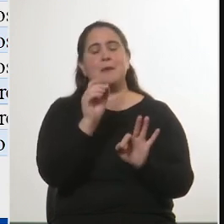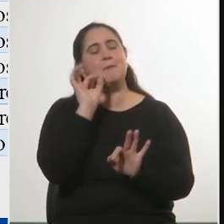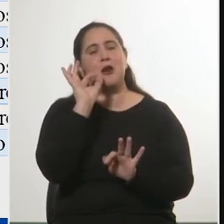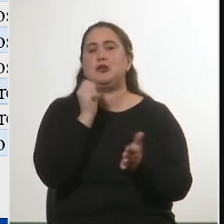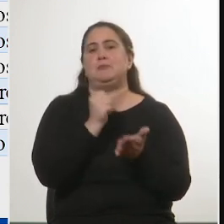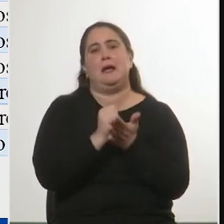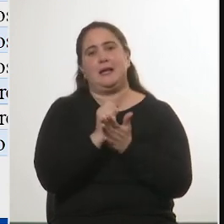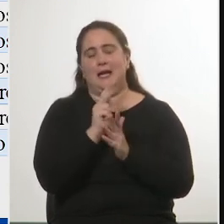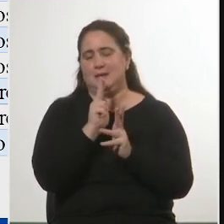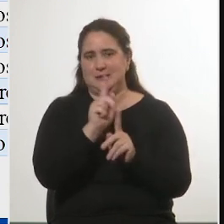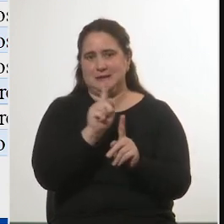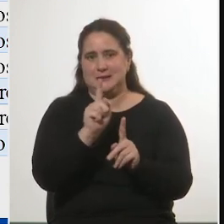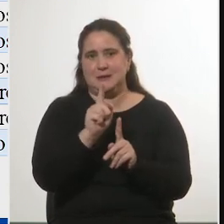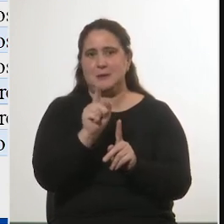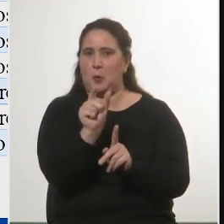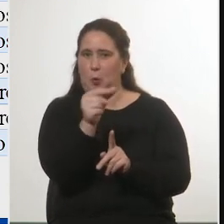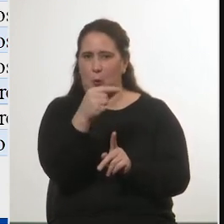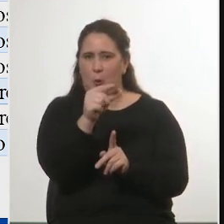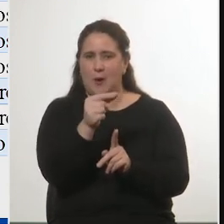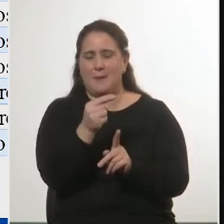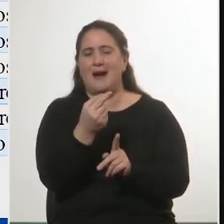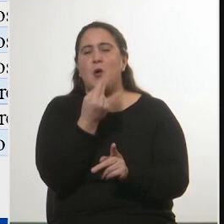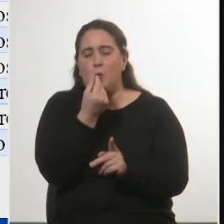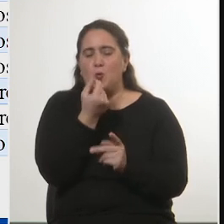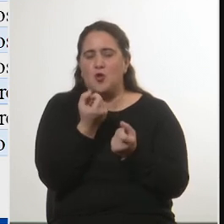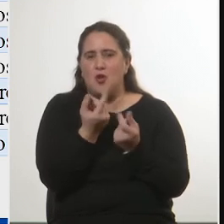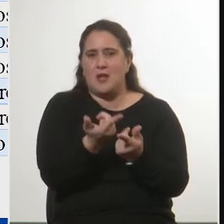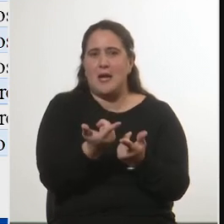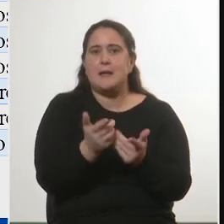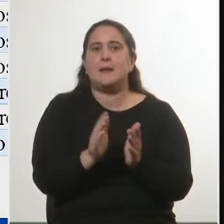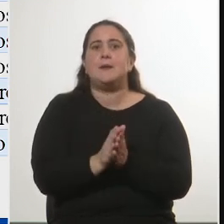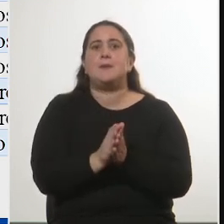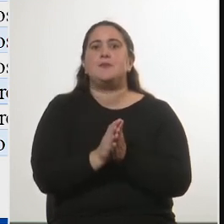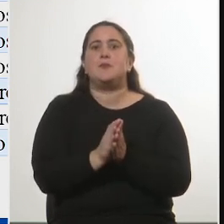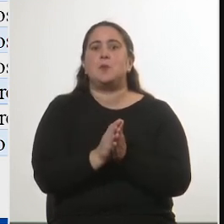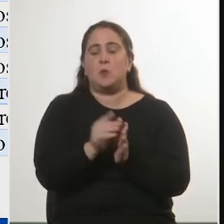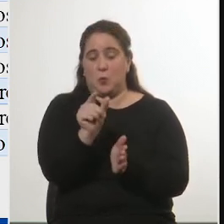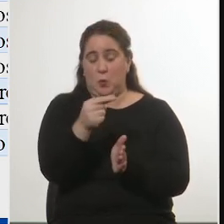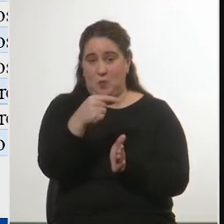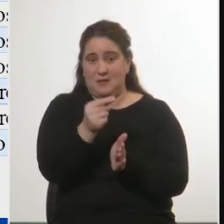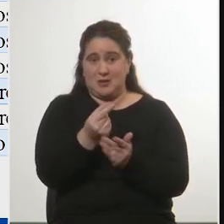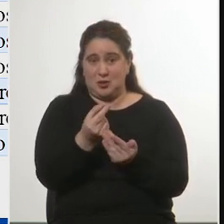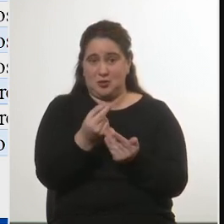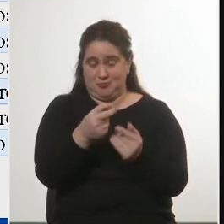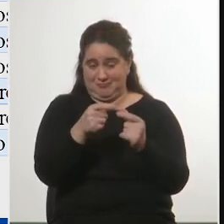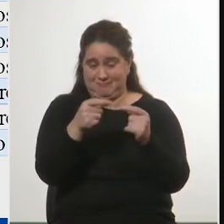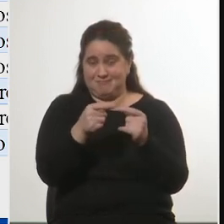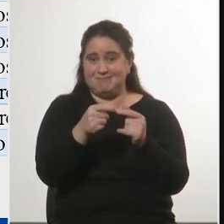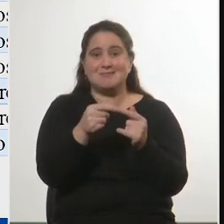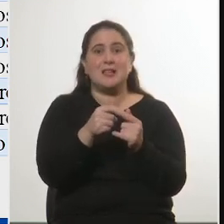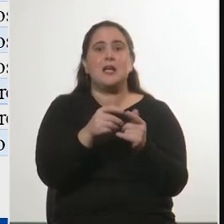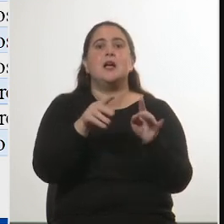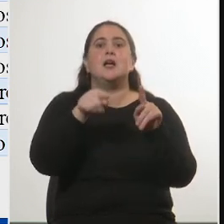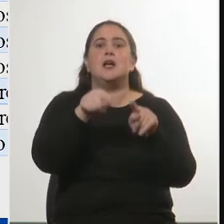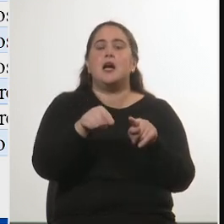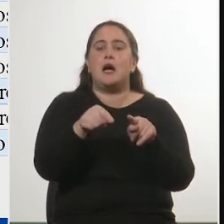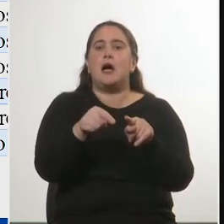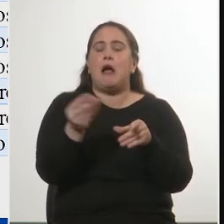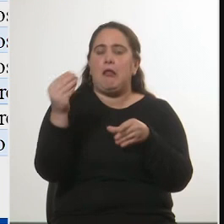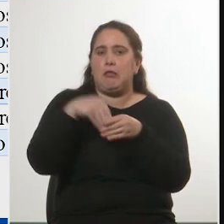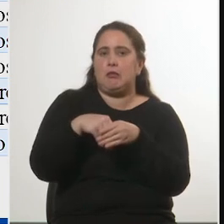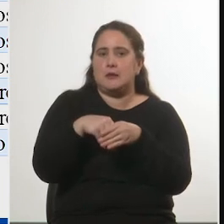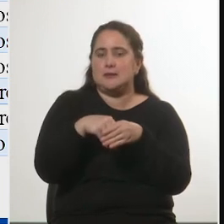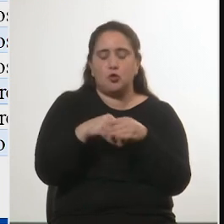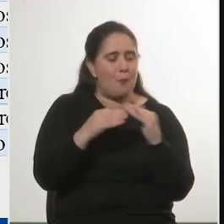la palabra, discúlpenme, capaz que eso lo borran de actas, pero un cubito de caldo y de carne